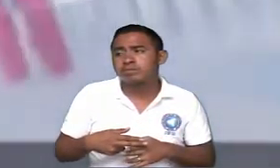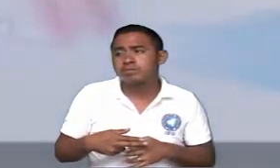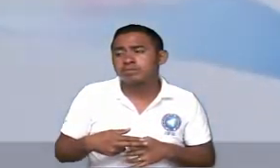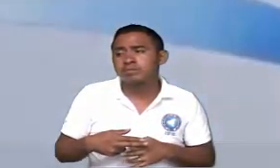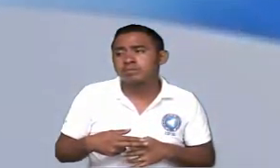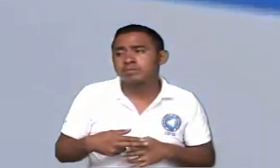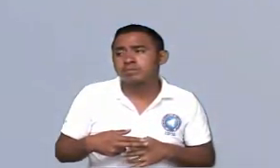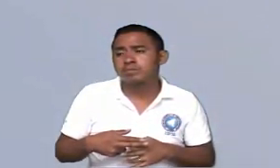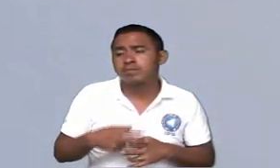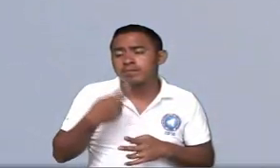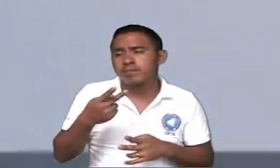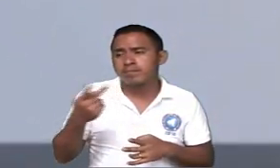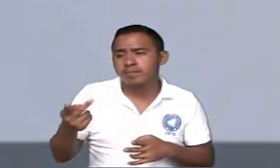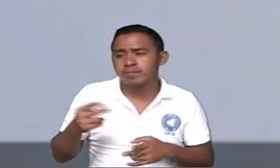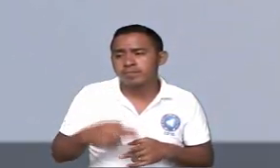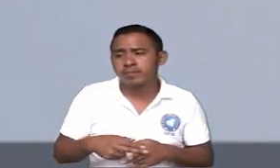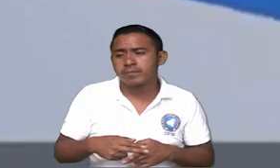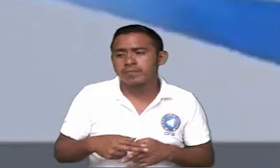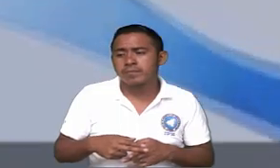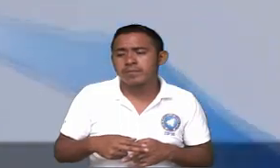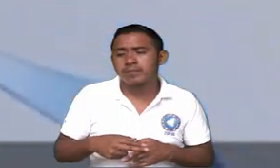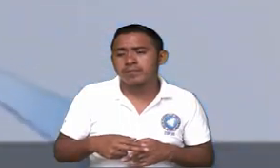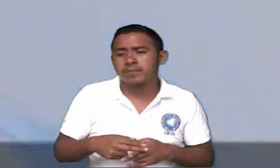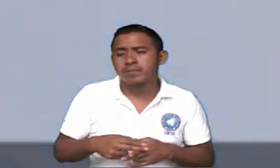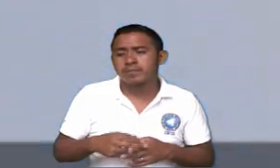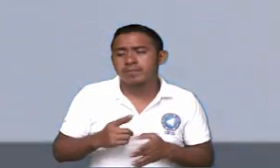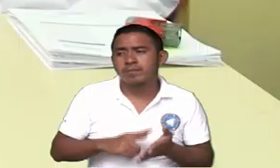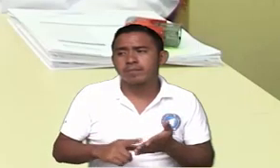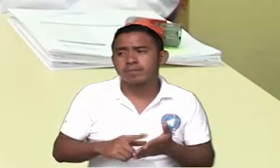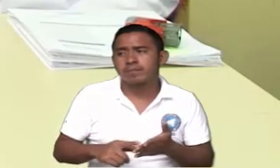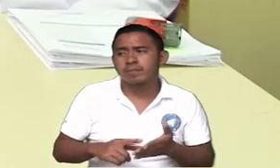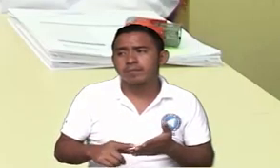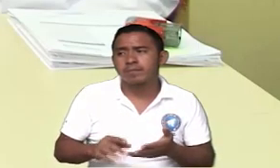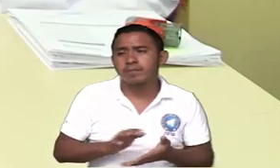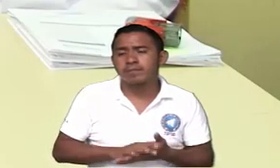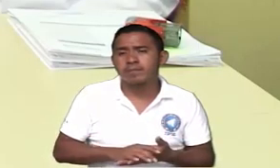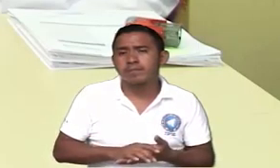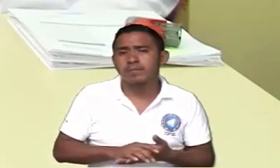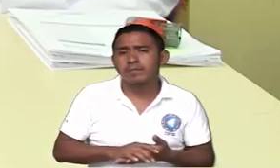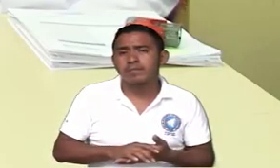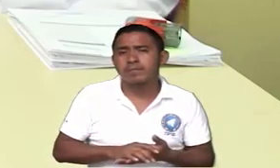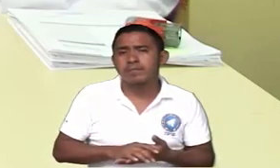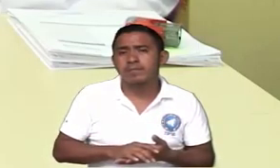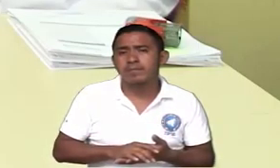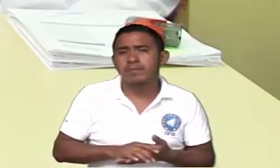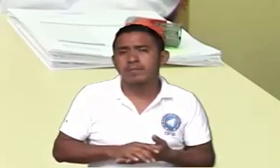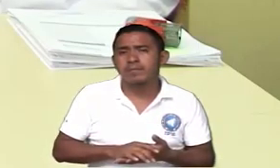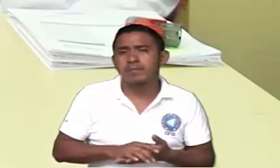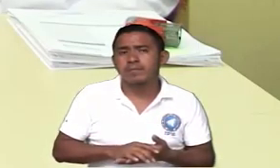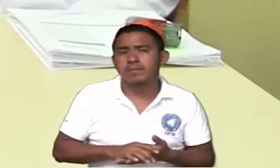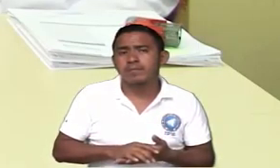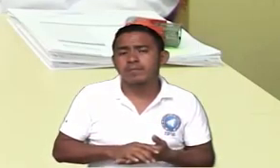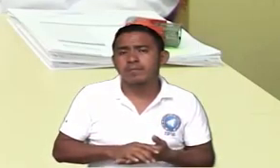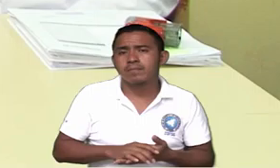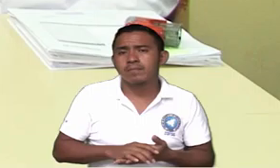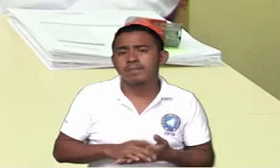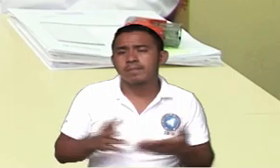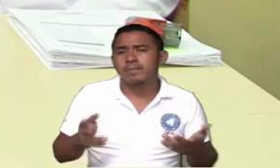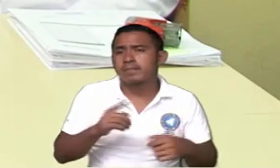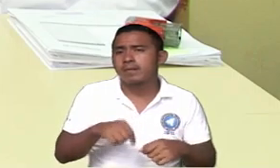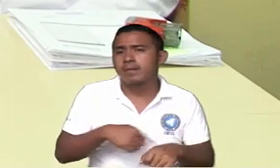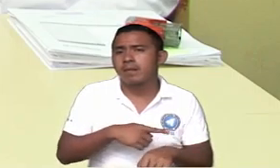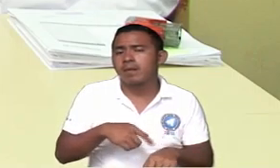se me olvida la palabra. Cuando hacen limpieza completa en el estómago, que pasan hasta horas